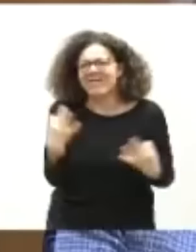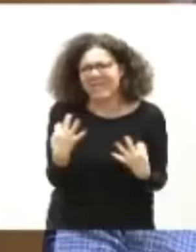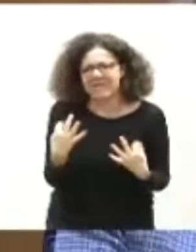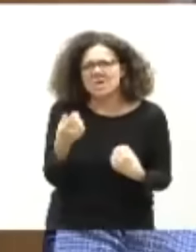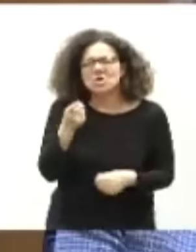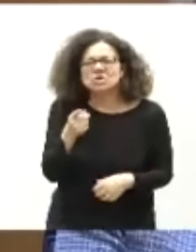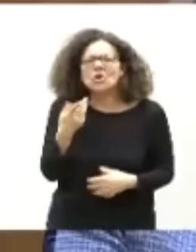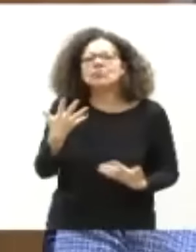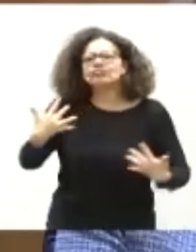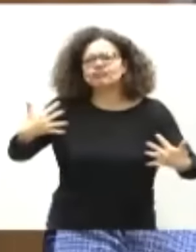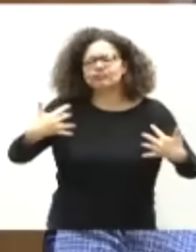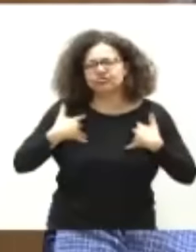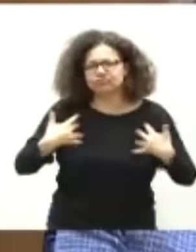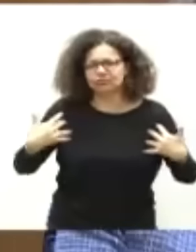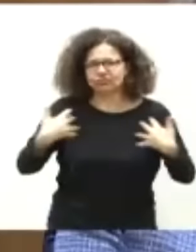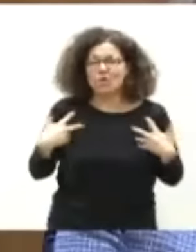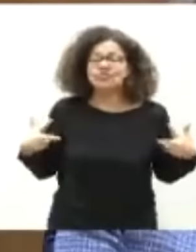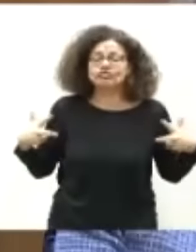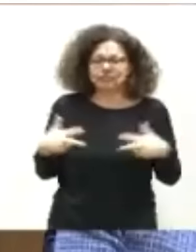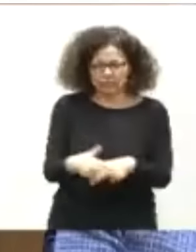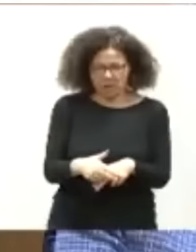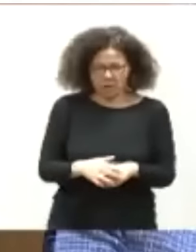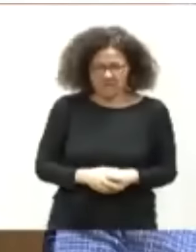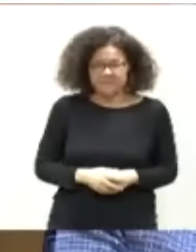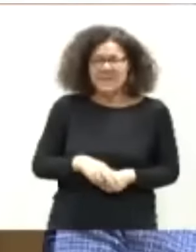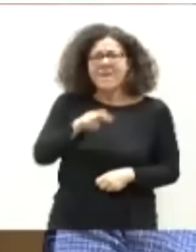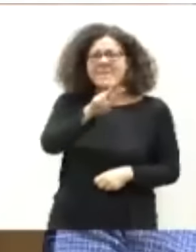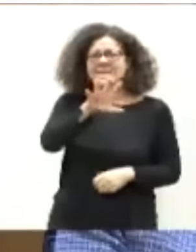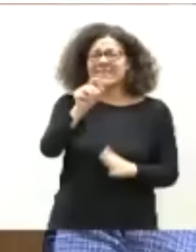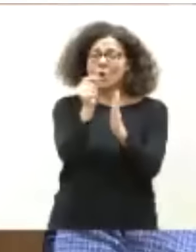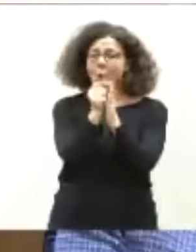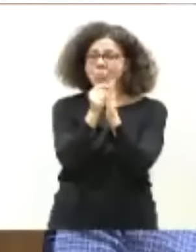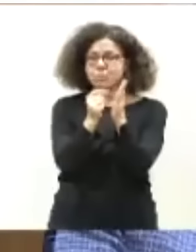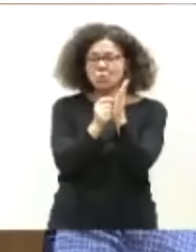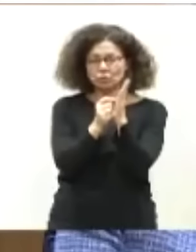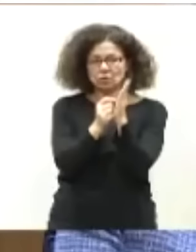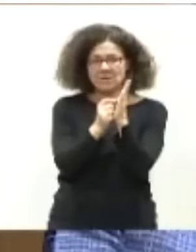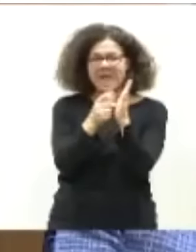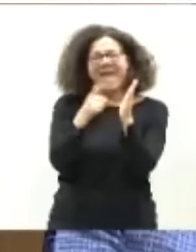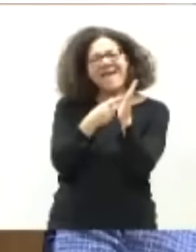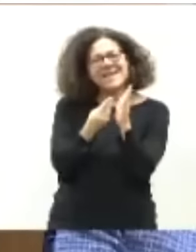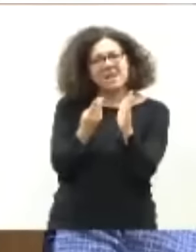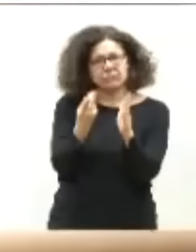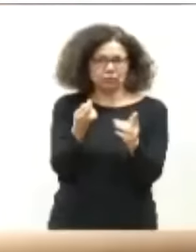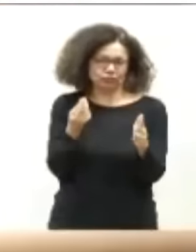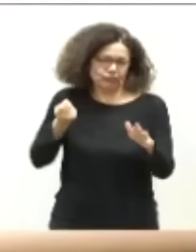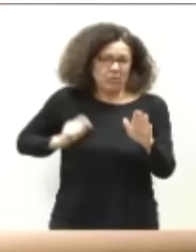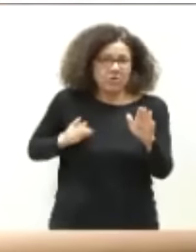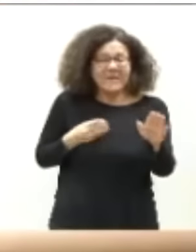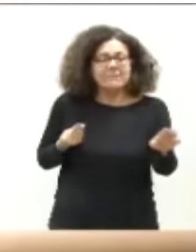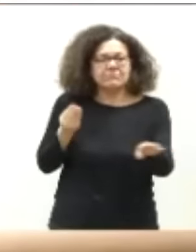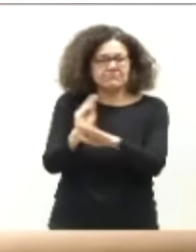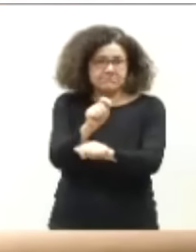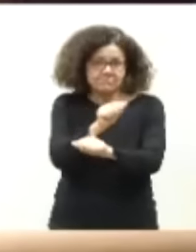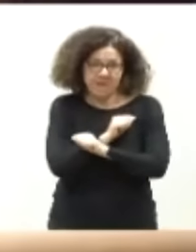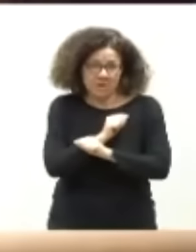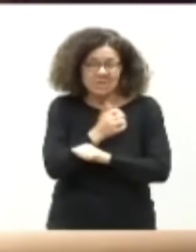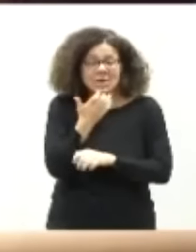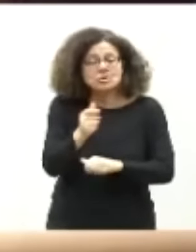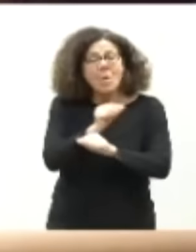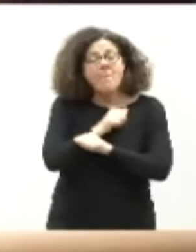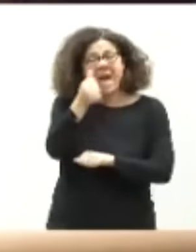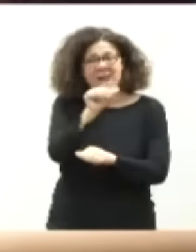fueron sufrimiento y recortes. Fíjese, 25 puntos en la prestación pública de desempleo, señor Camps, cuando los parados y